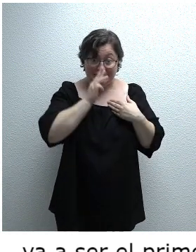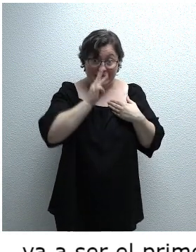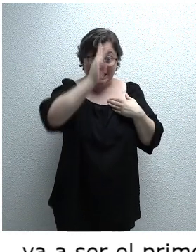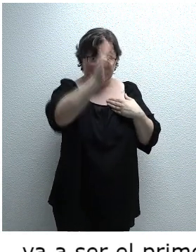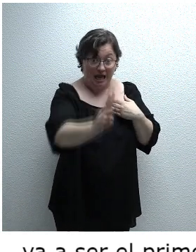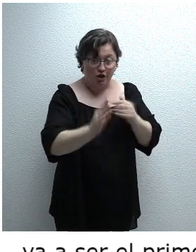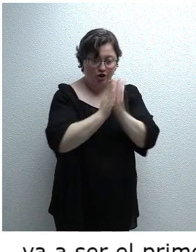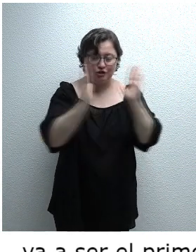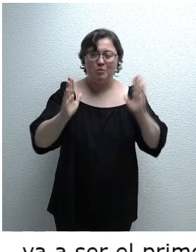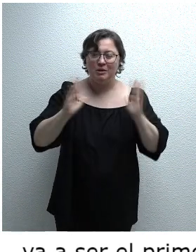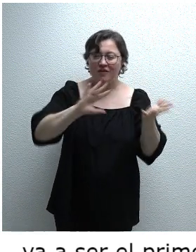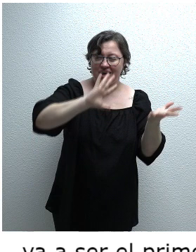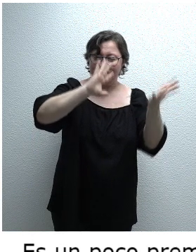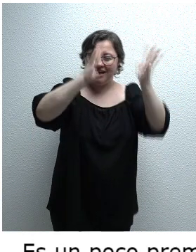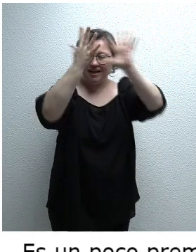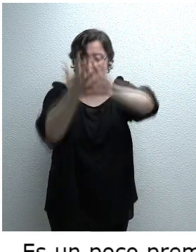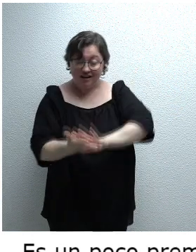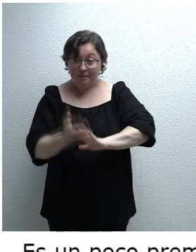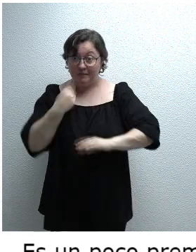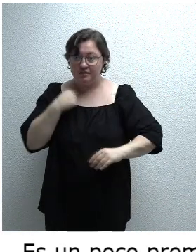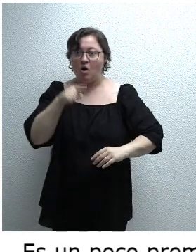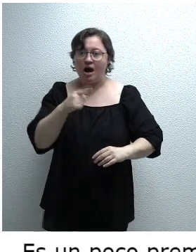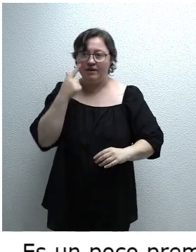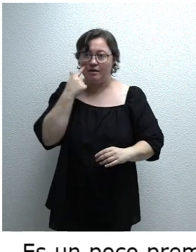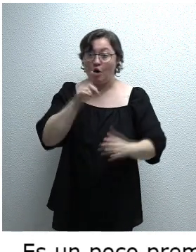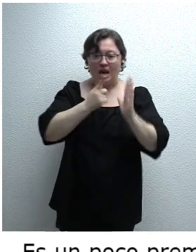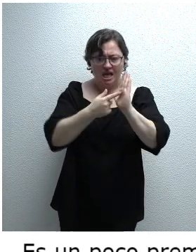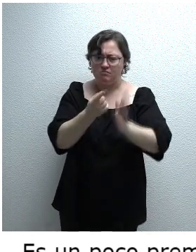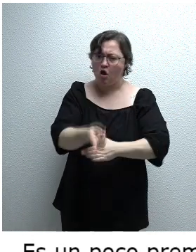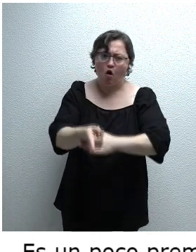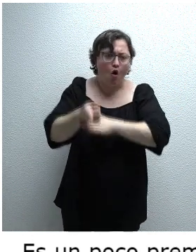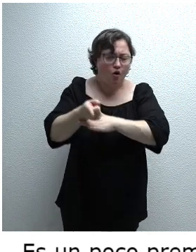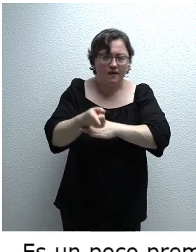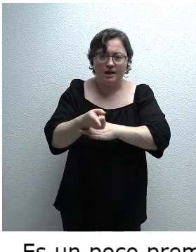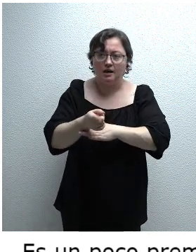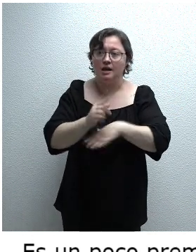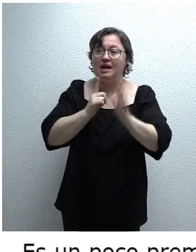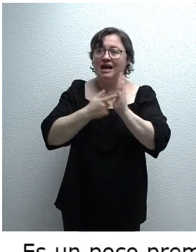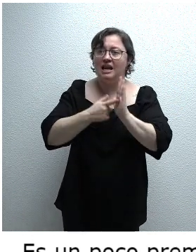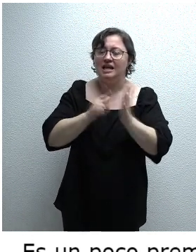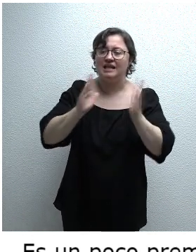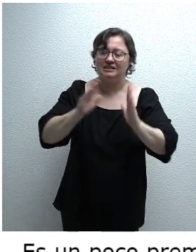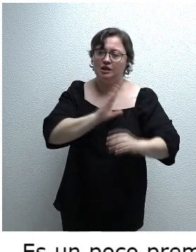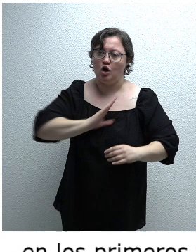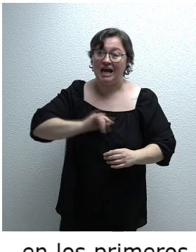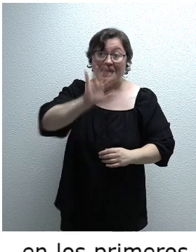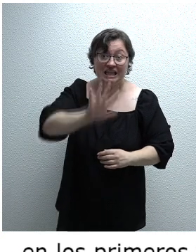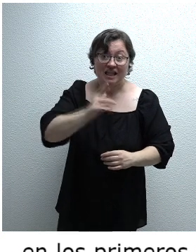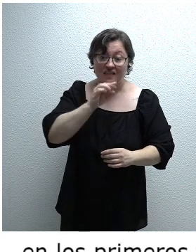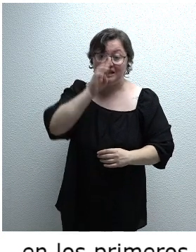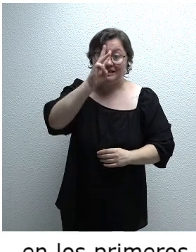años de periodo transitorio. O sea, hay un mandato legal de la disposición transitoria quinta, que en 3